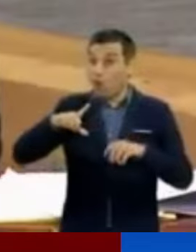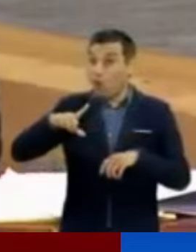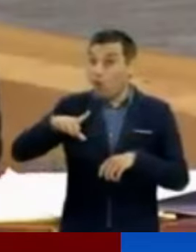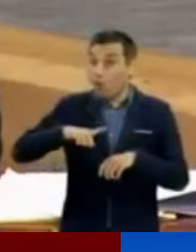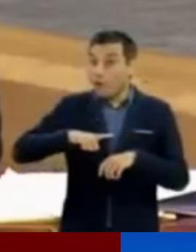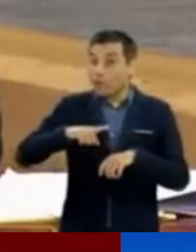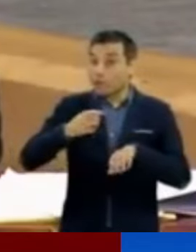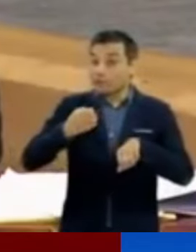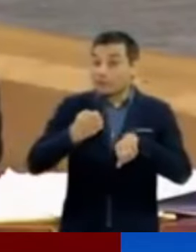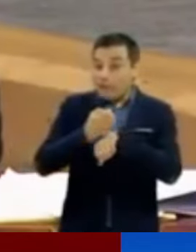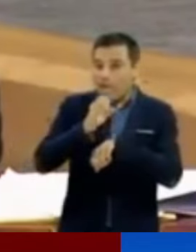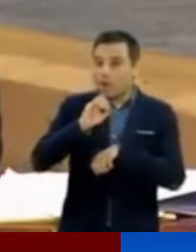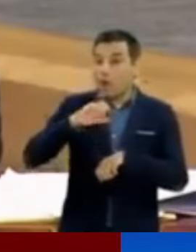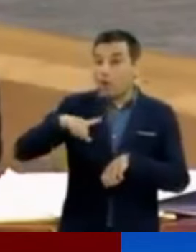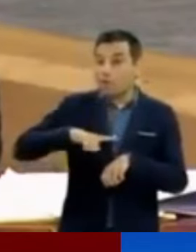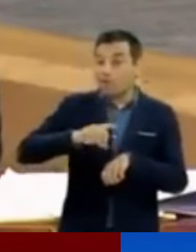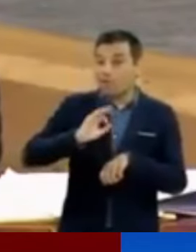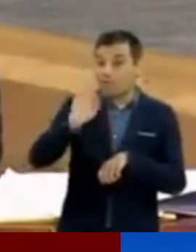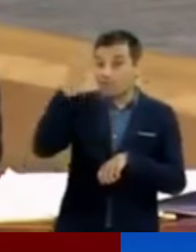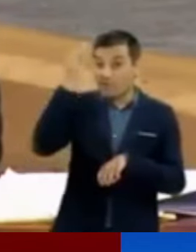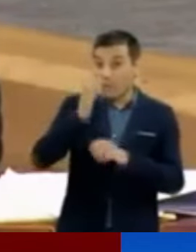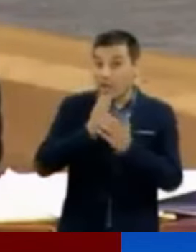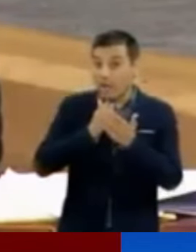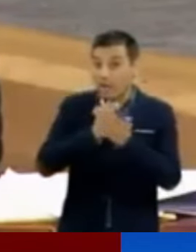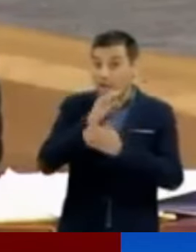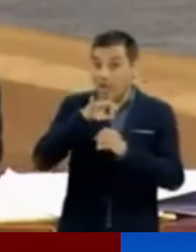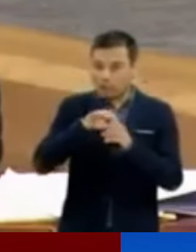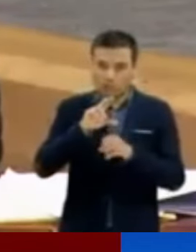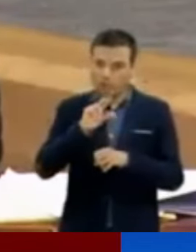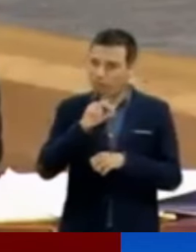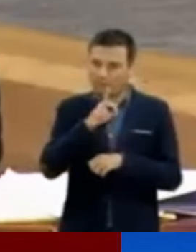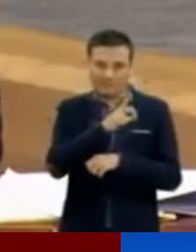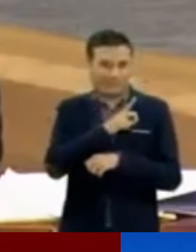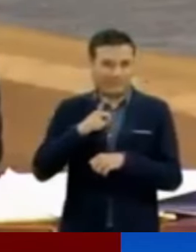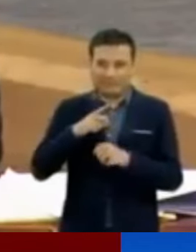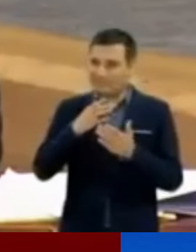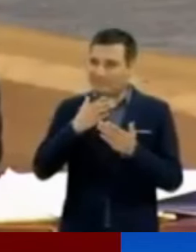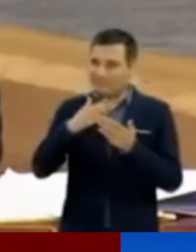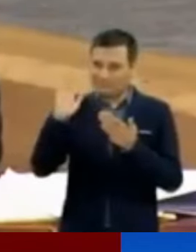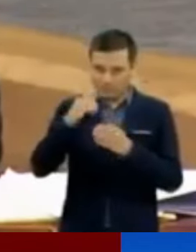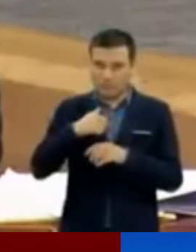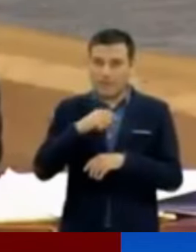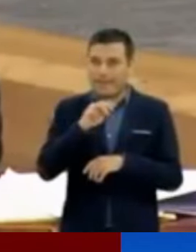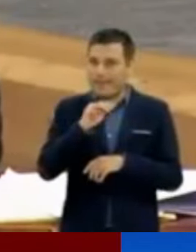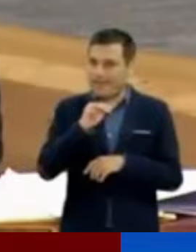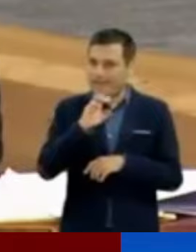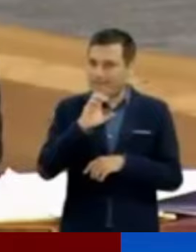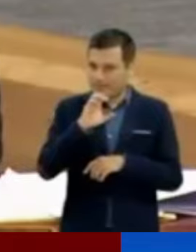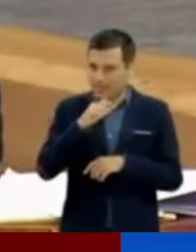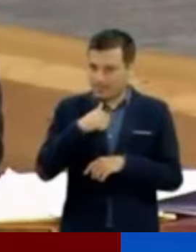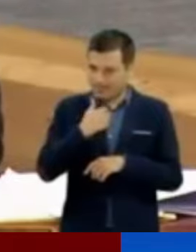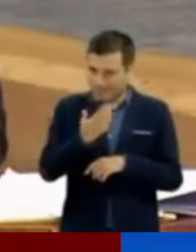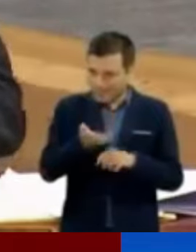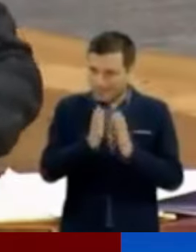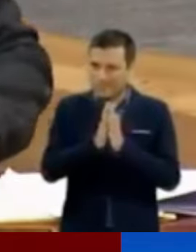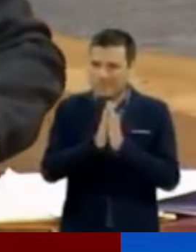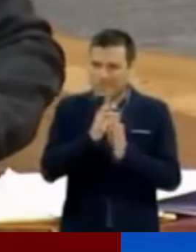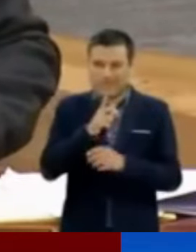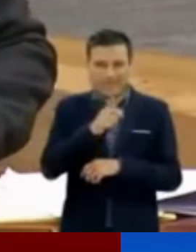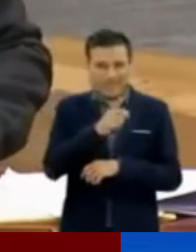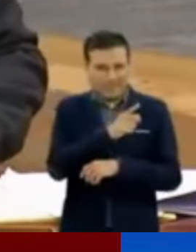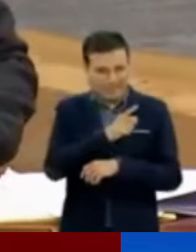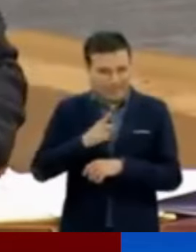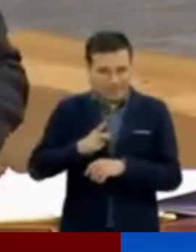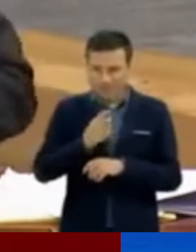sean locales o federales, en el proceso electoral. Por eso, desde Movimiento Ciudadano pedimos que haya una intensa y